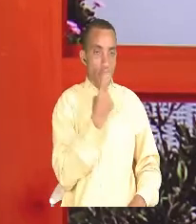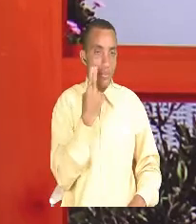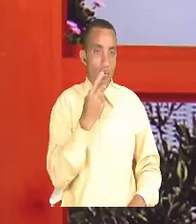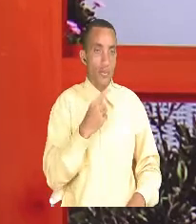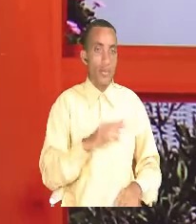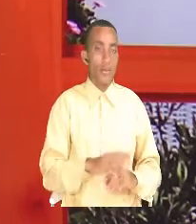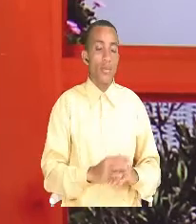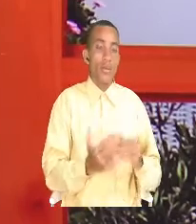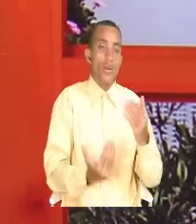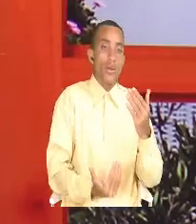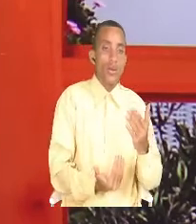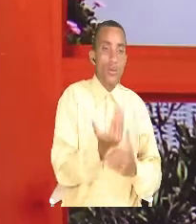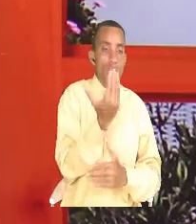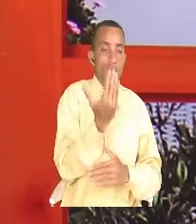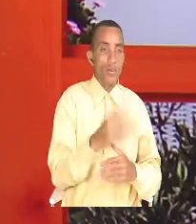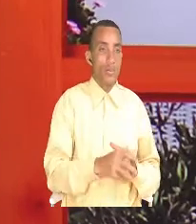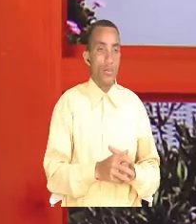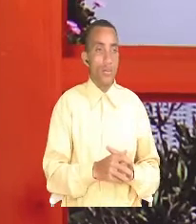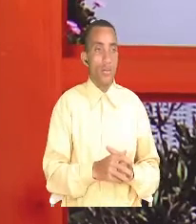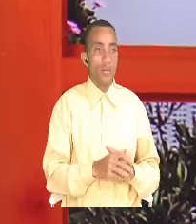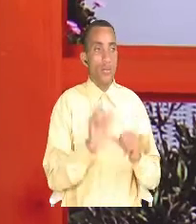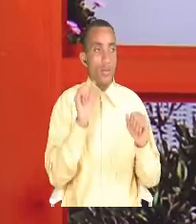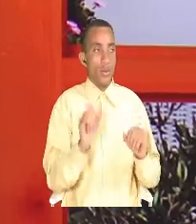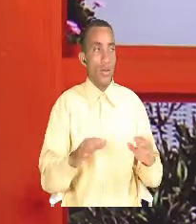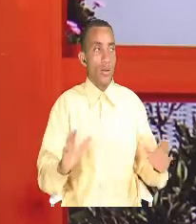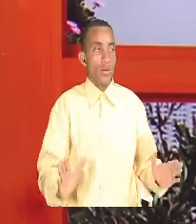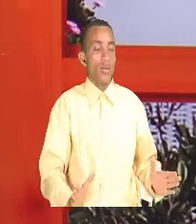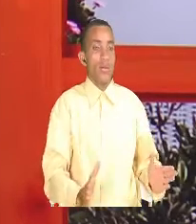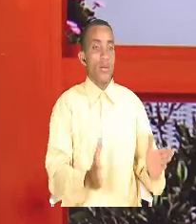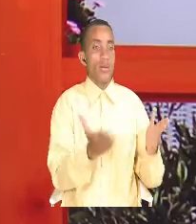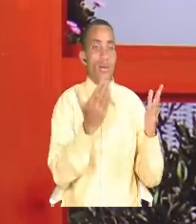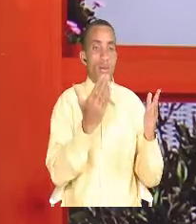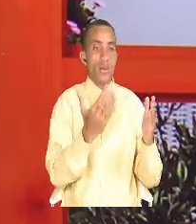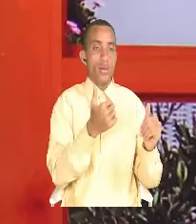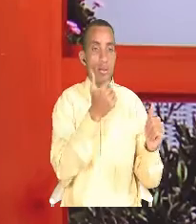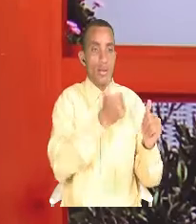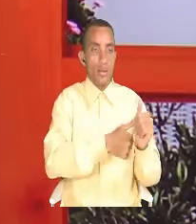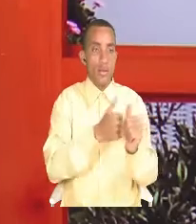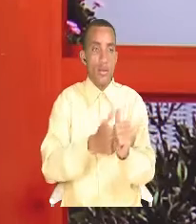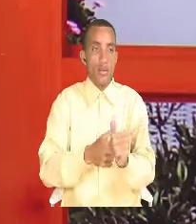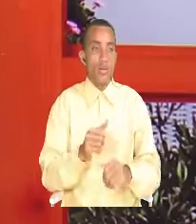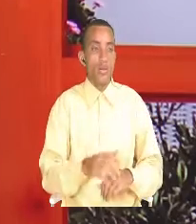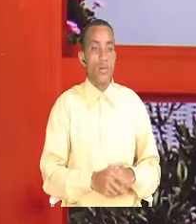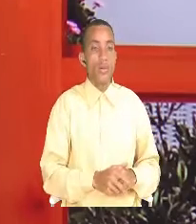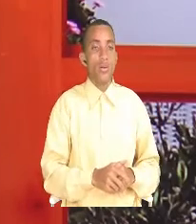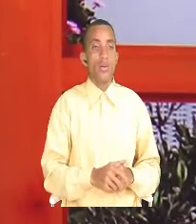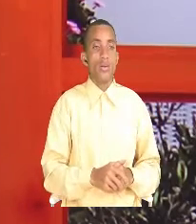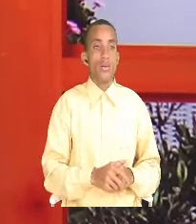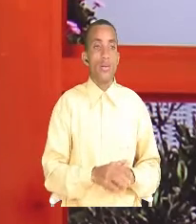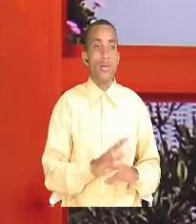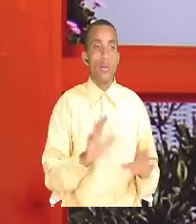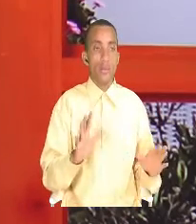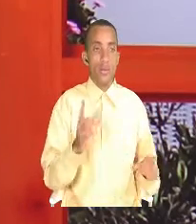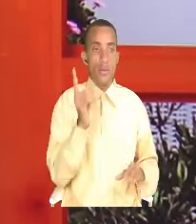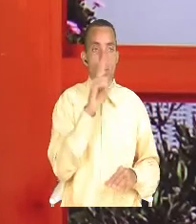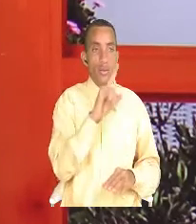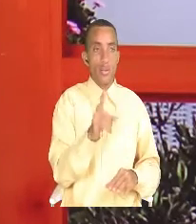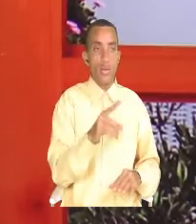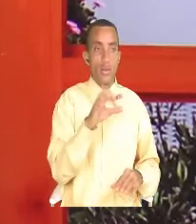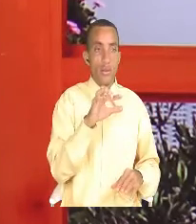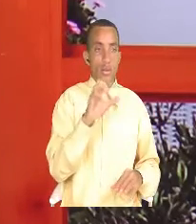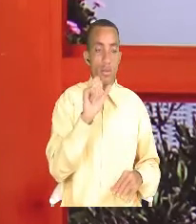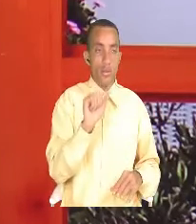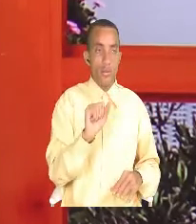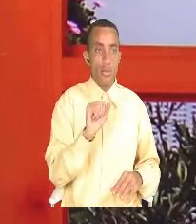tengamos nuevos aspectos para mejorar la calidad de vida de cada uno de ellos, y yo sé que el spa, en el spa van a encontrar muchas de